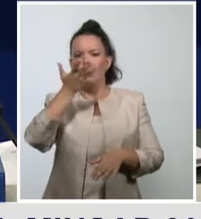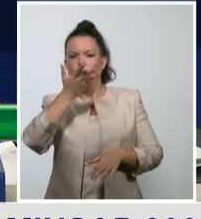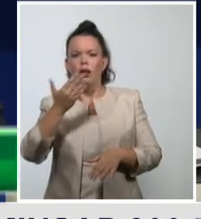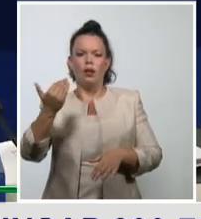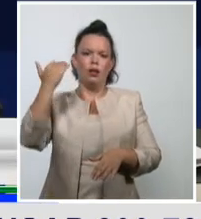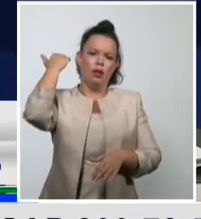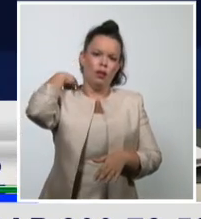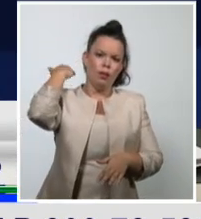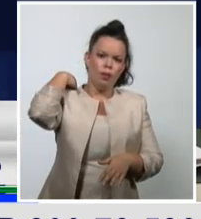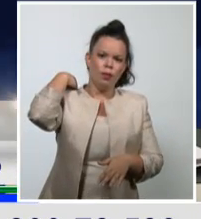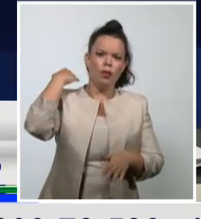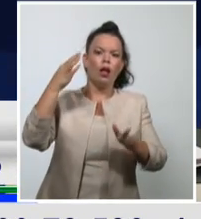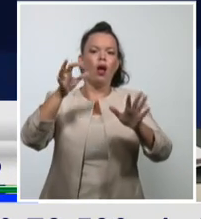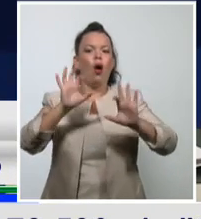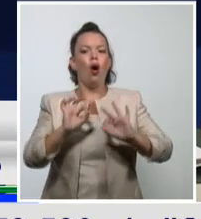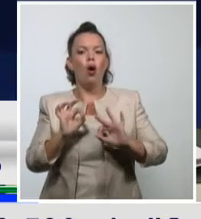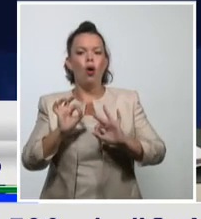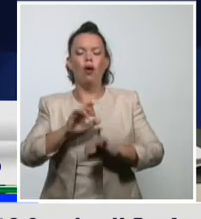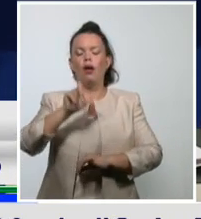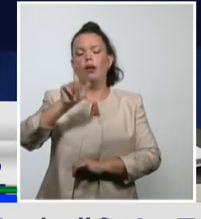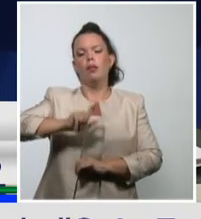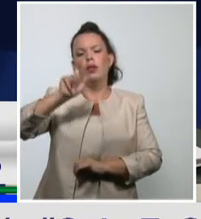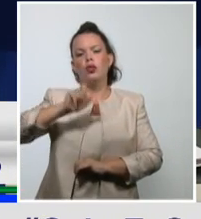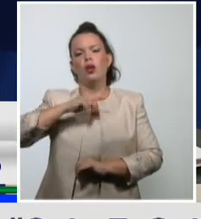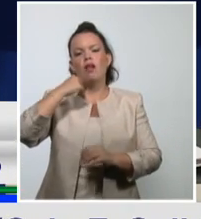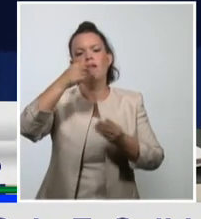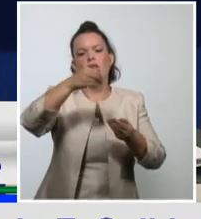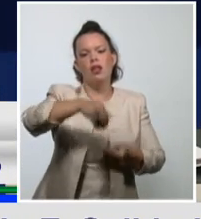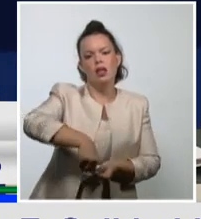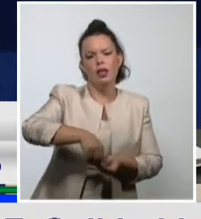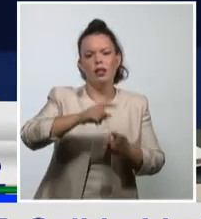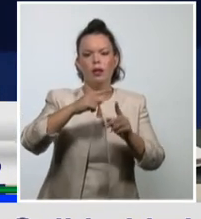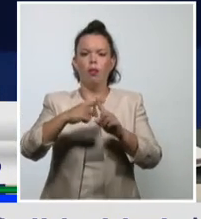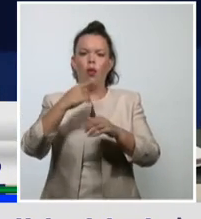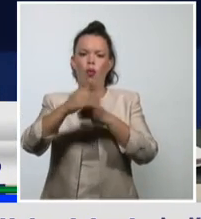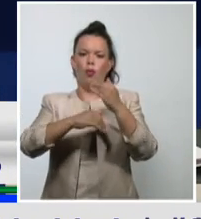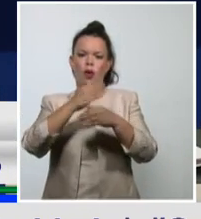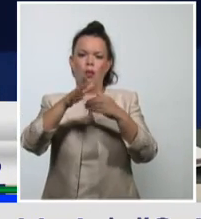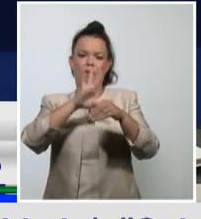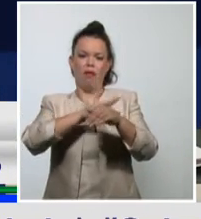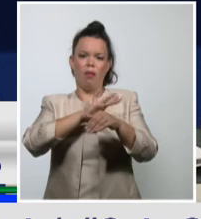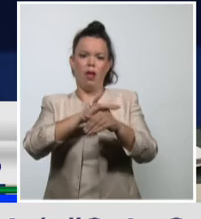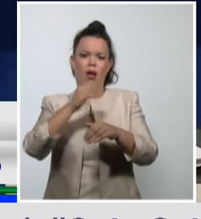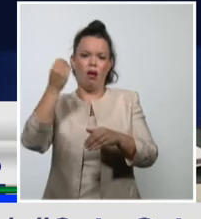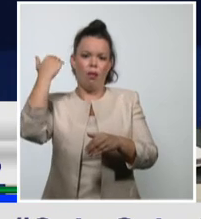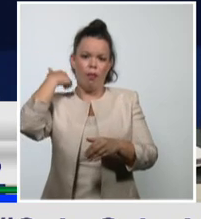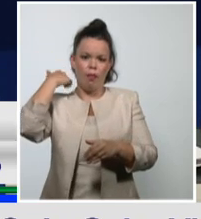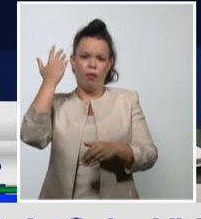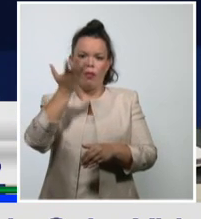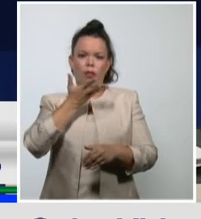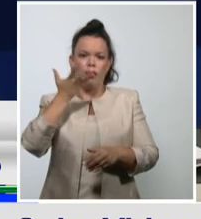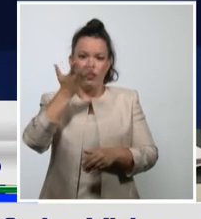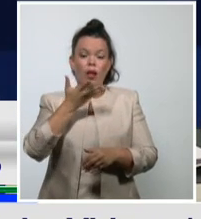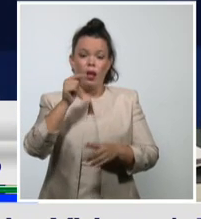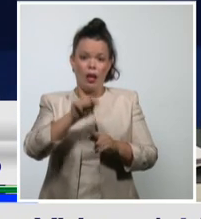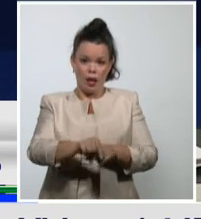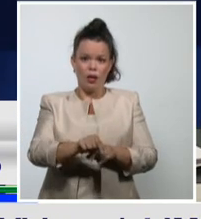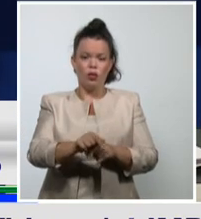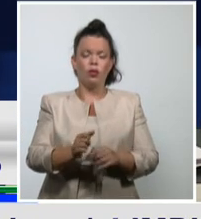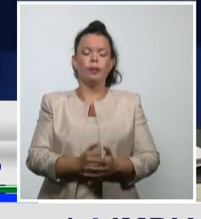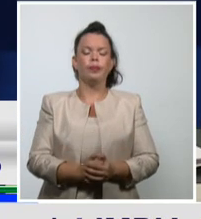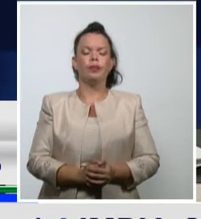que fallecen con un cuadro de infección respiratoria, que todo eso serían grupos de sintomáticos. Pues hay